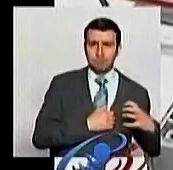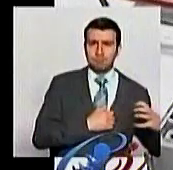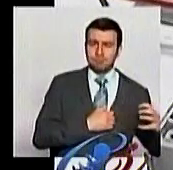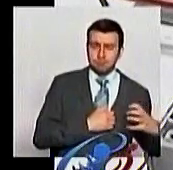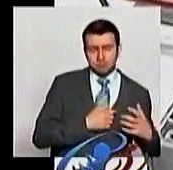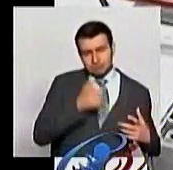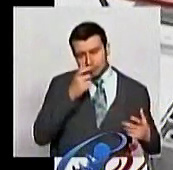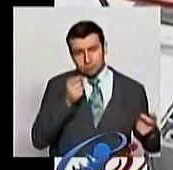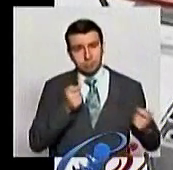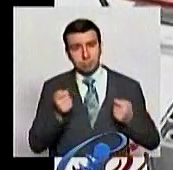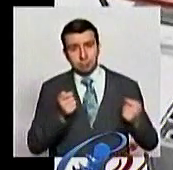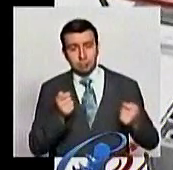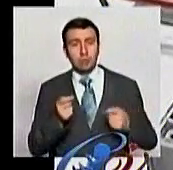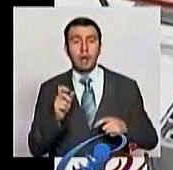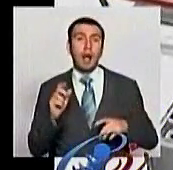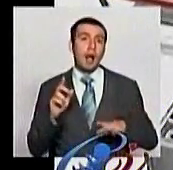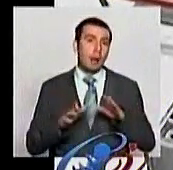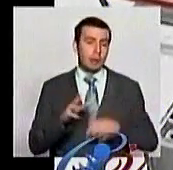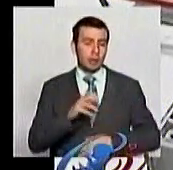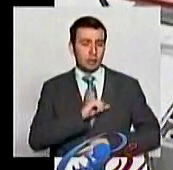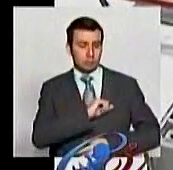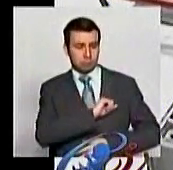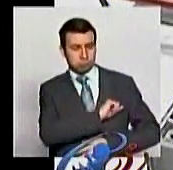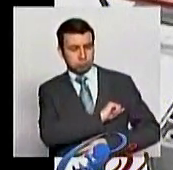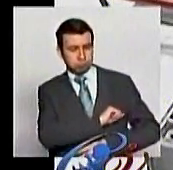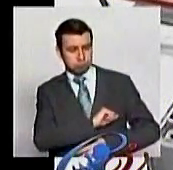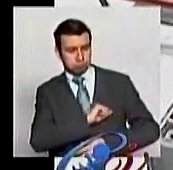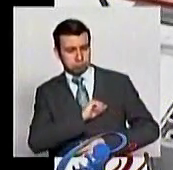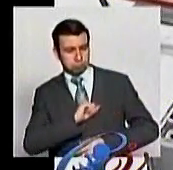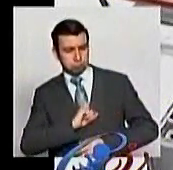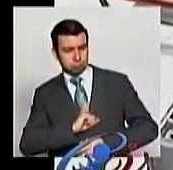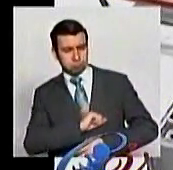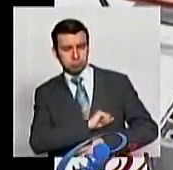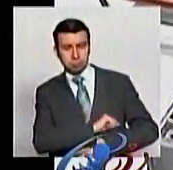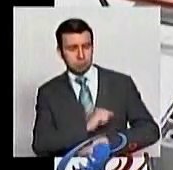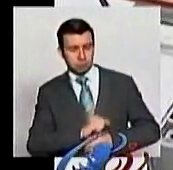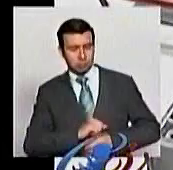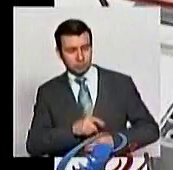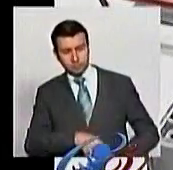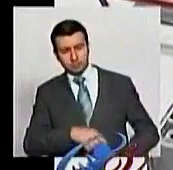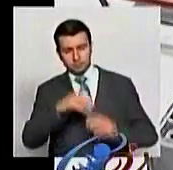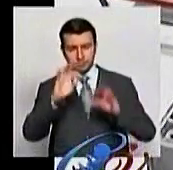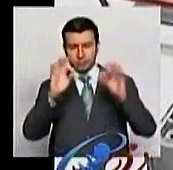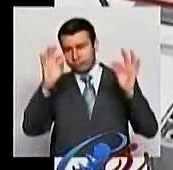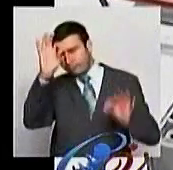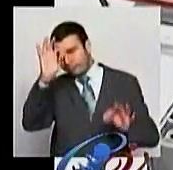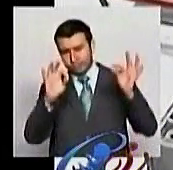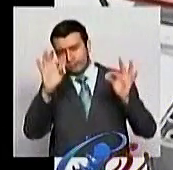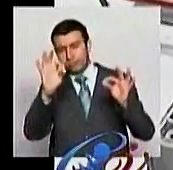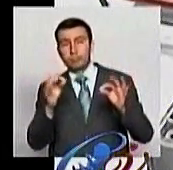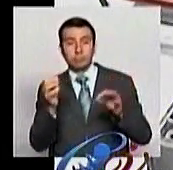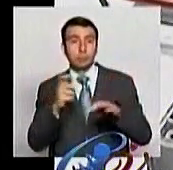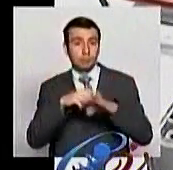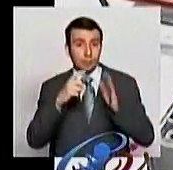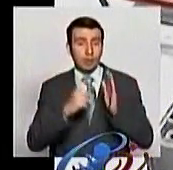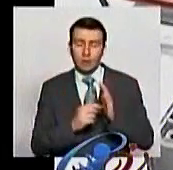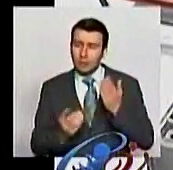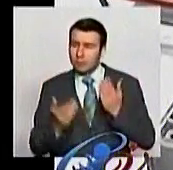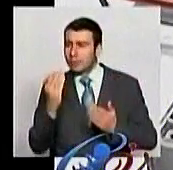valoración es con radiografía de tórax, con unos exámenes que miden la oxigenación del pulmón,